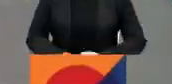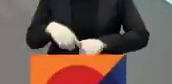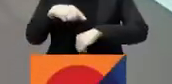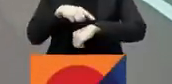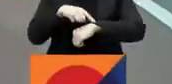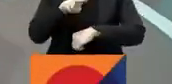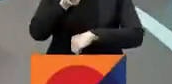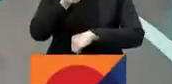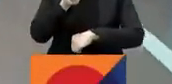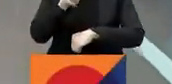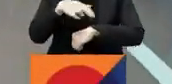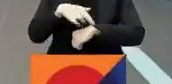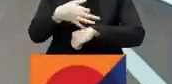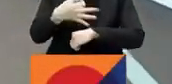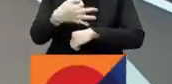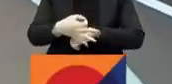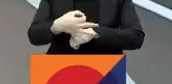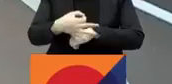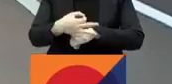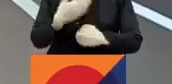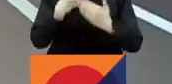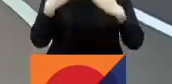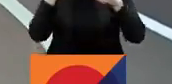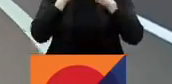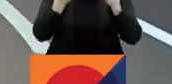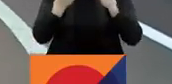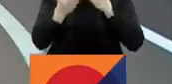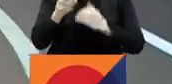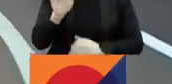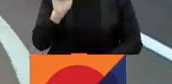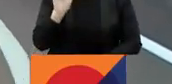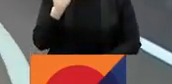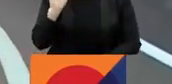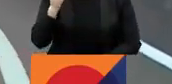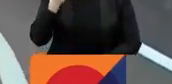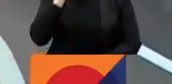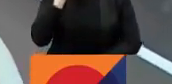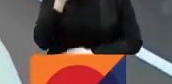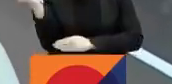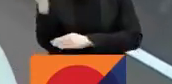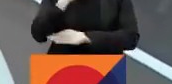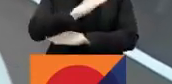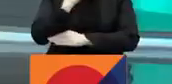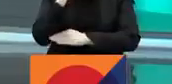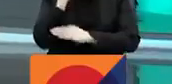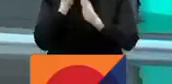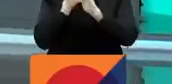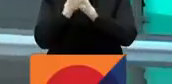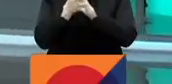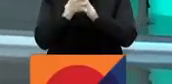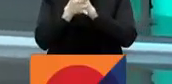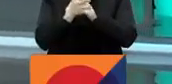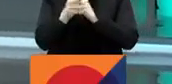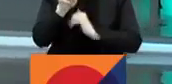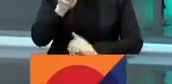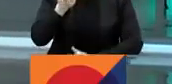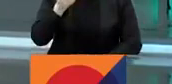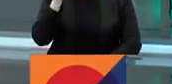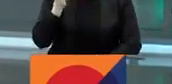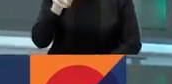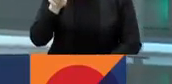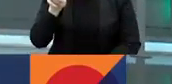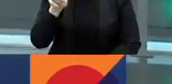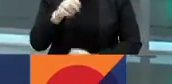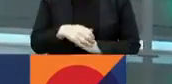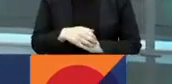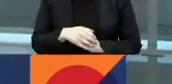7 en punto, buenas noches y bienvenidos a RTVC Noticias, fin de semana, conectados 24/7. Dos temas son los que concentran la atención de